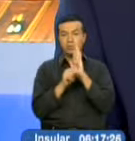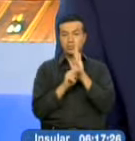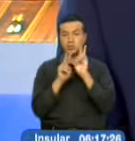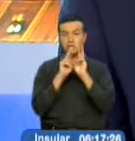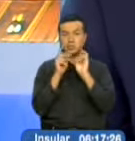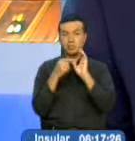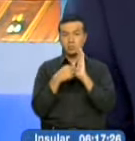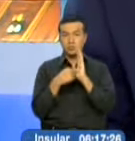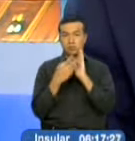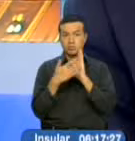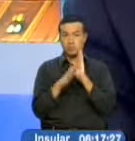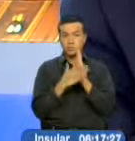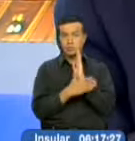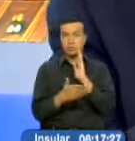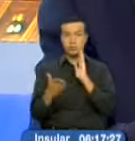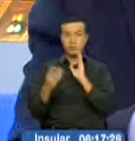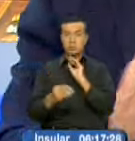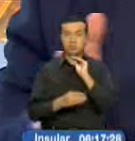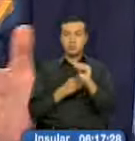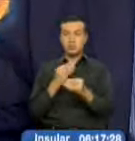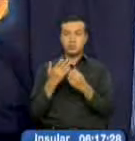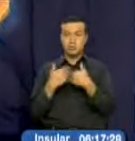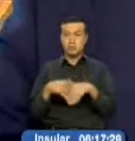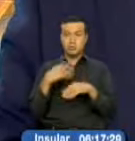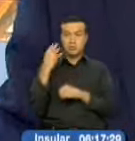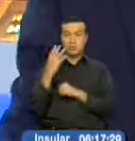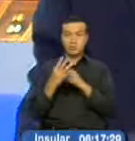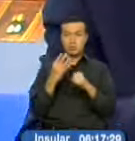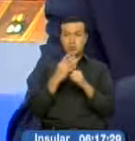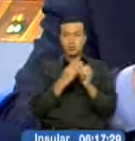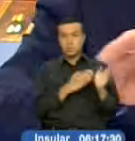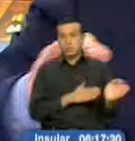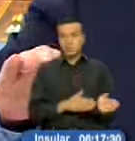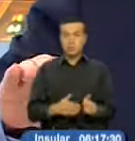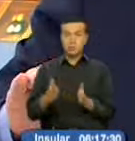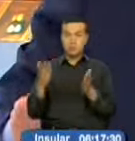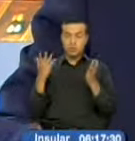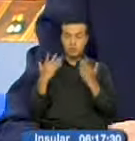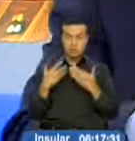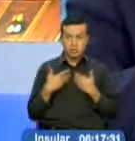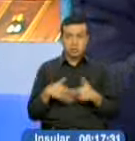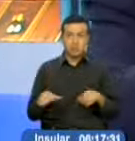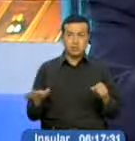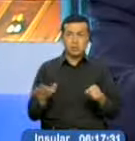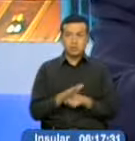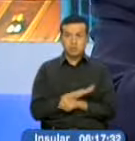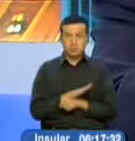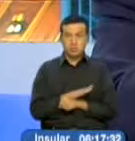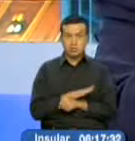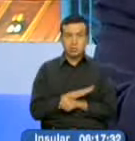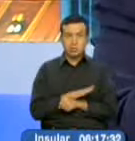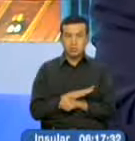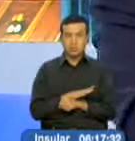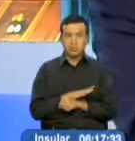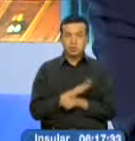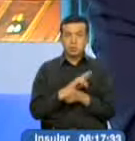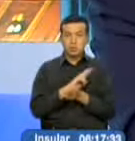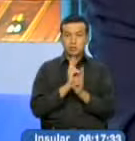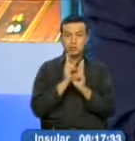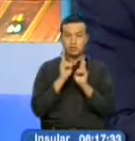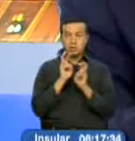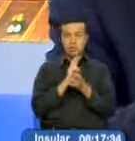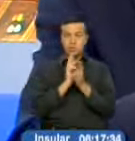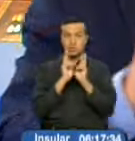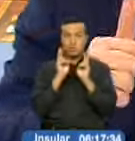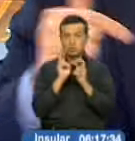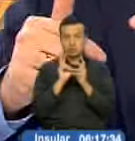tributarias. En ese sentido, ya en los próximos 4 años podría estabilizarse estas reformas en algunos